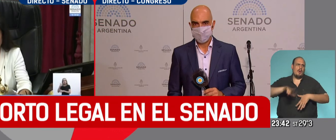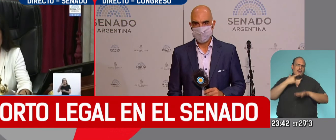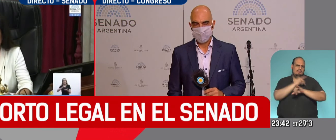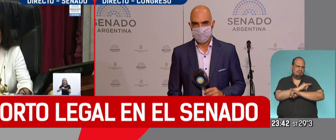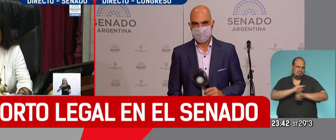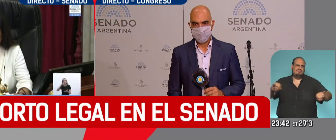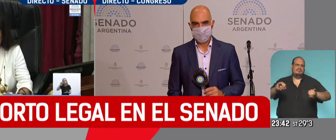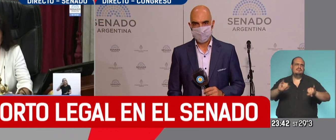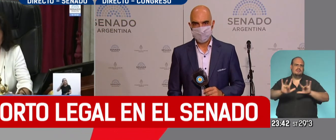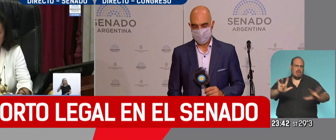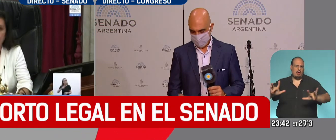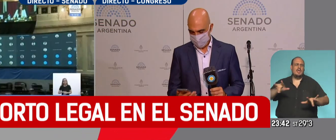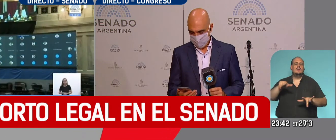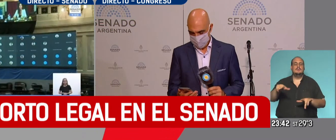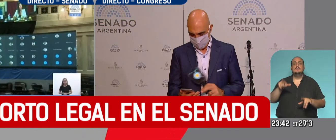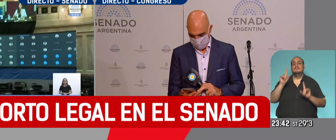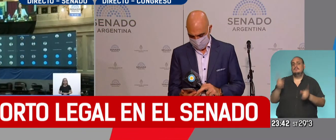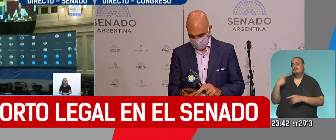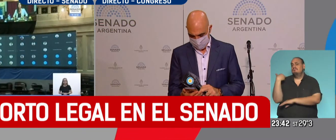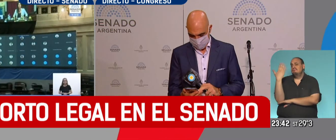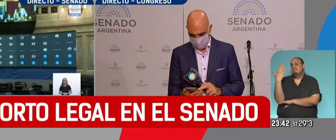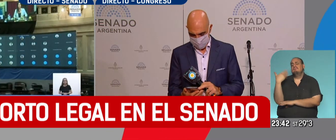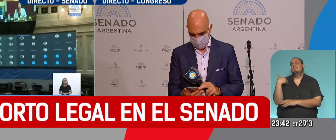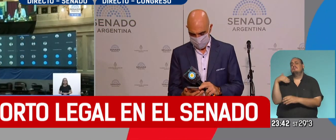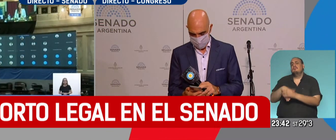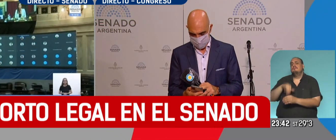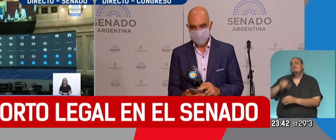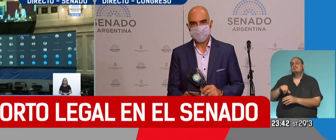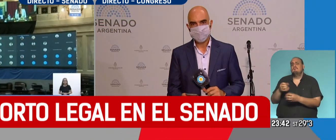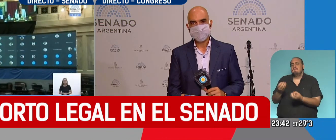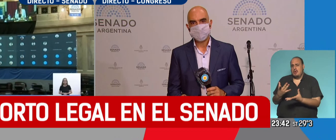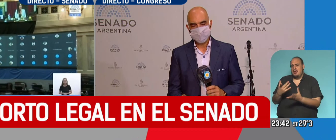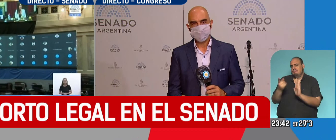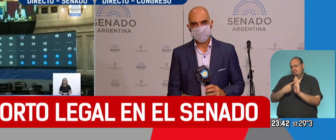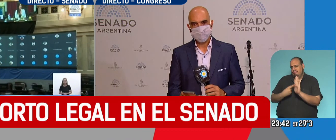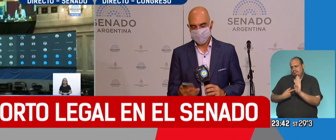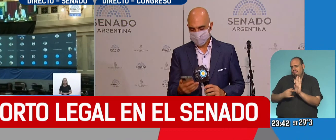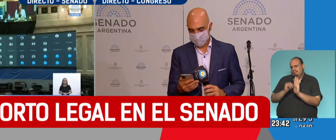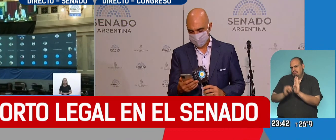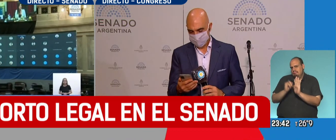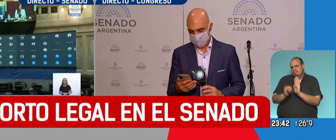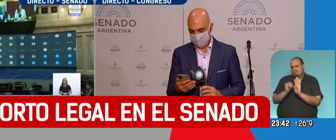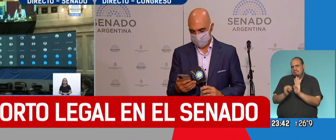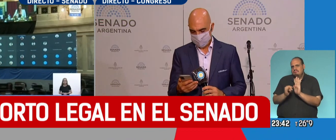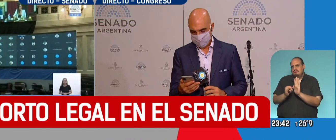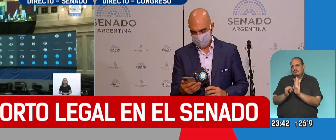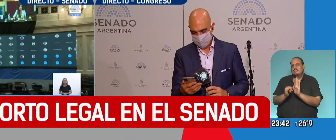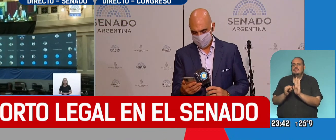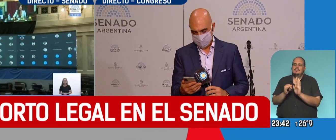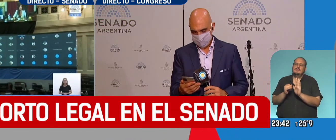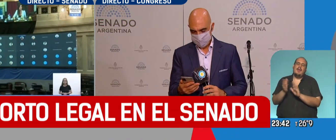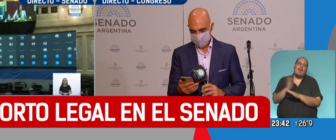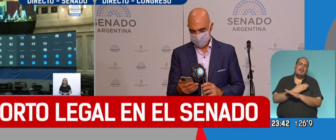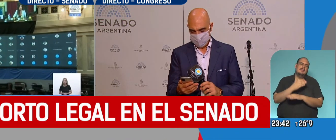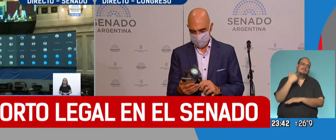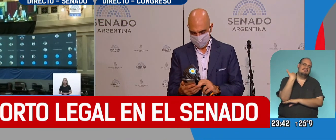hora de manifestar por qué estaba a favor de esta legalización del aborto. Hubo discursos también en contra,